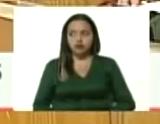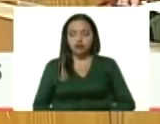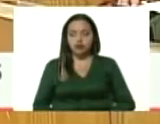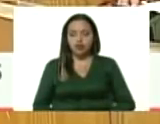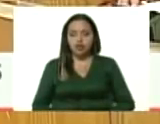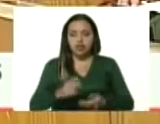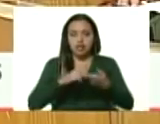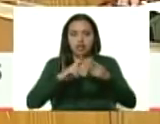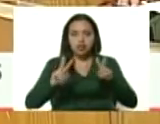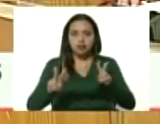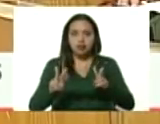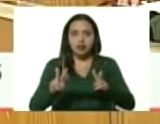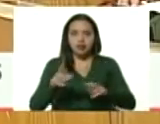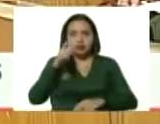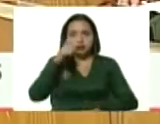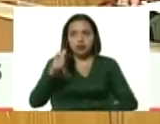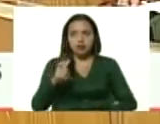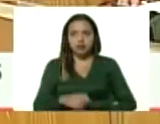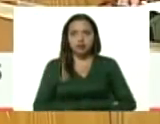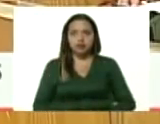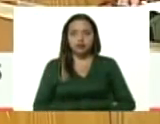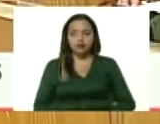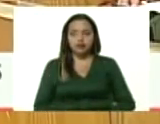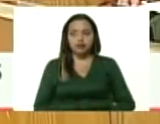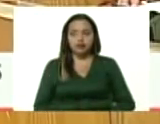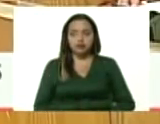país, oído,